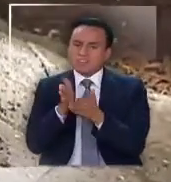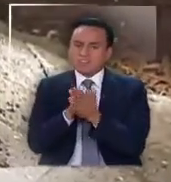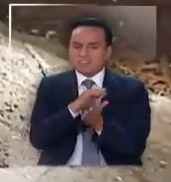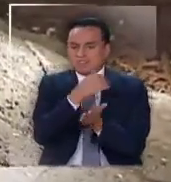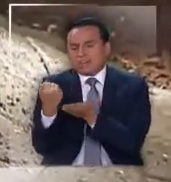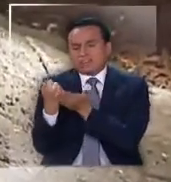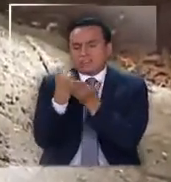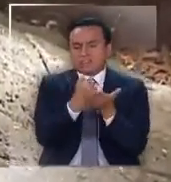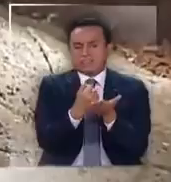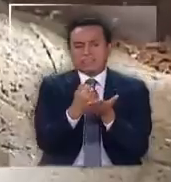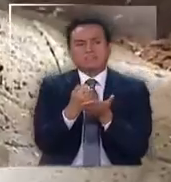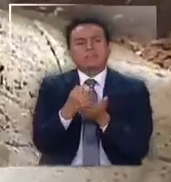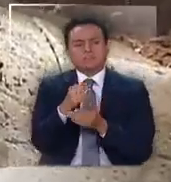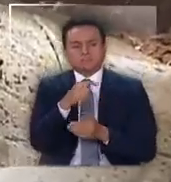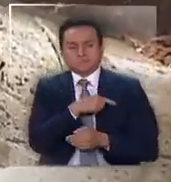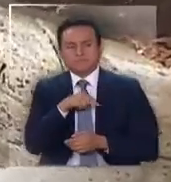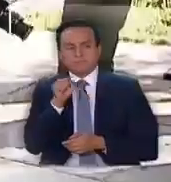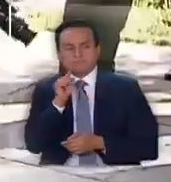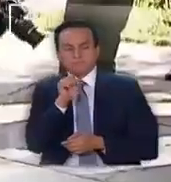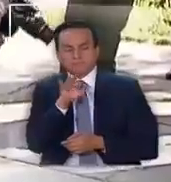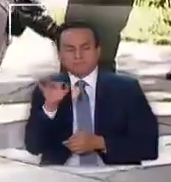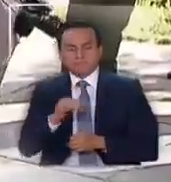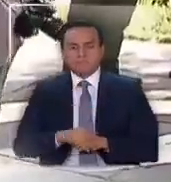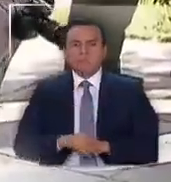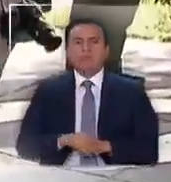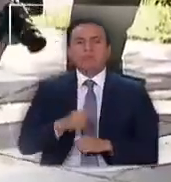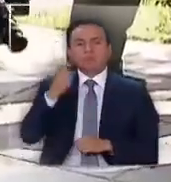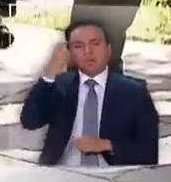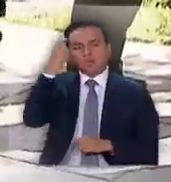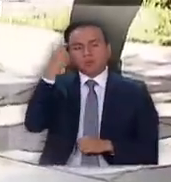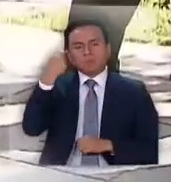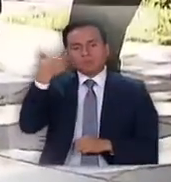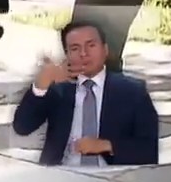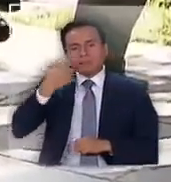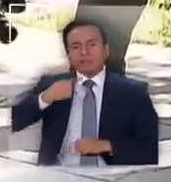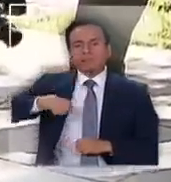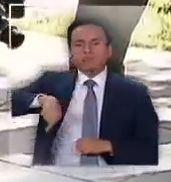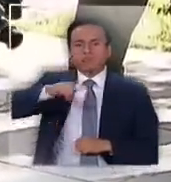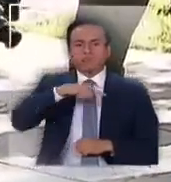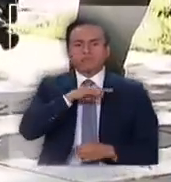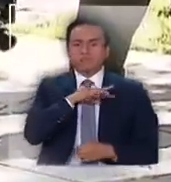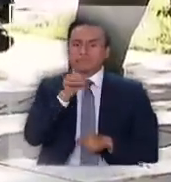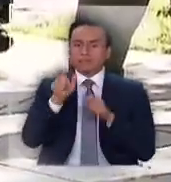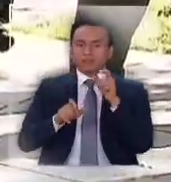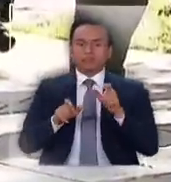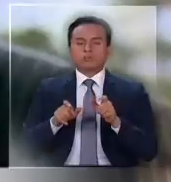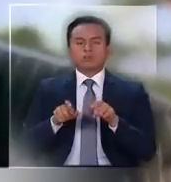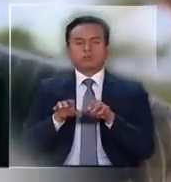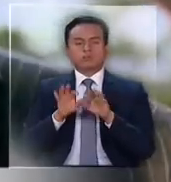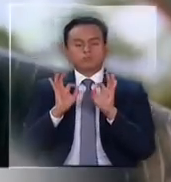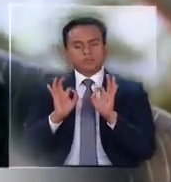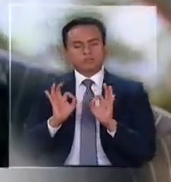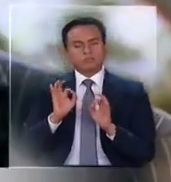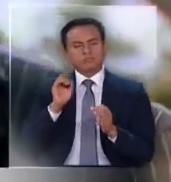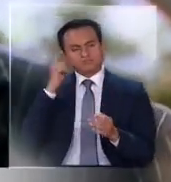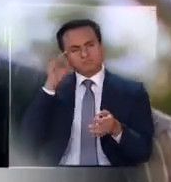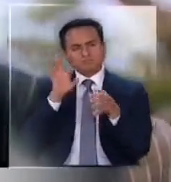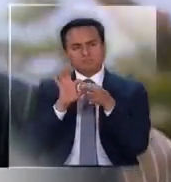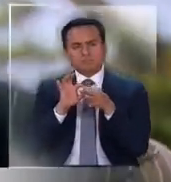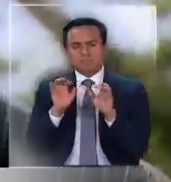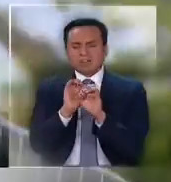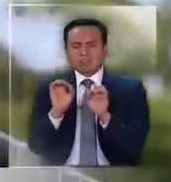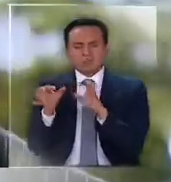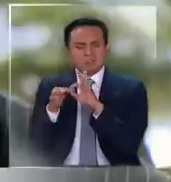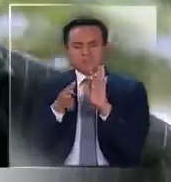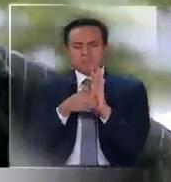su asistente Ronnie Moffitt. Yo creo que lo más importante para nosotros como chilenos es concordar y coincidir en que nada